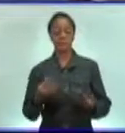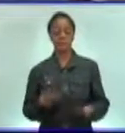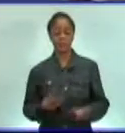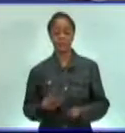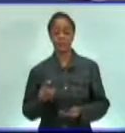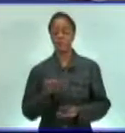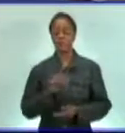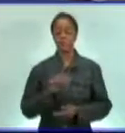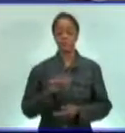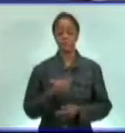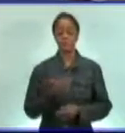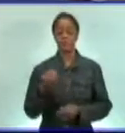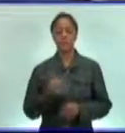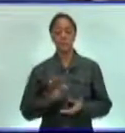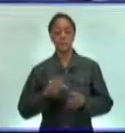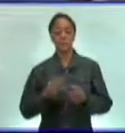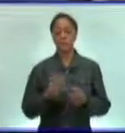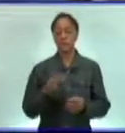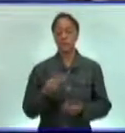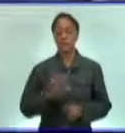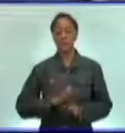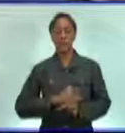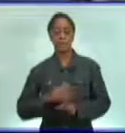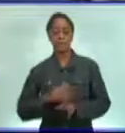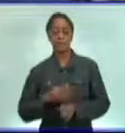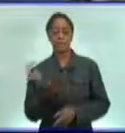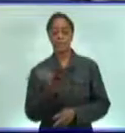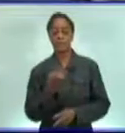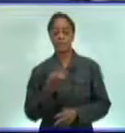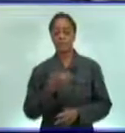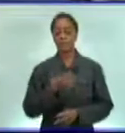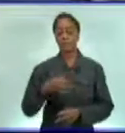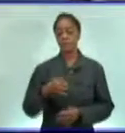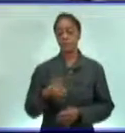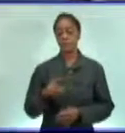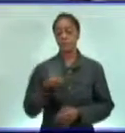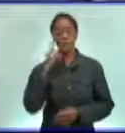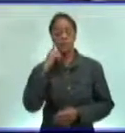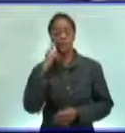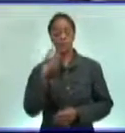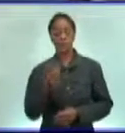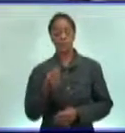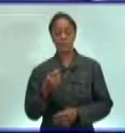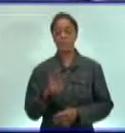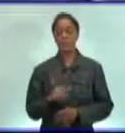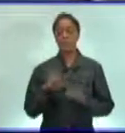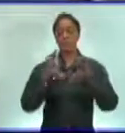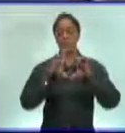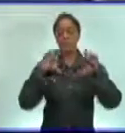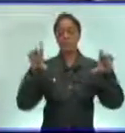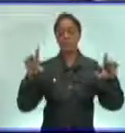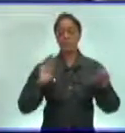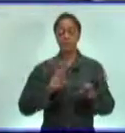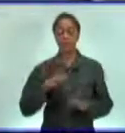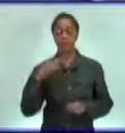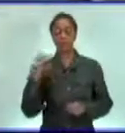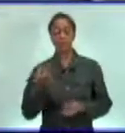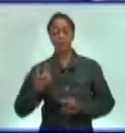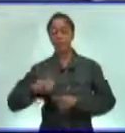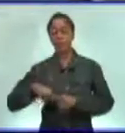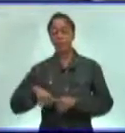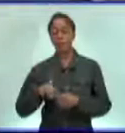estas no son las únicas características que diferencian a estas dos células. Vamos a observar en la siguiente tabla ¿cuáles son